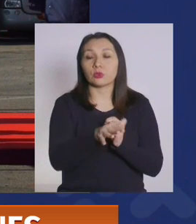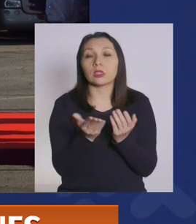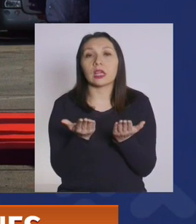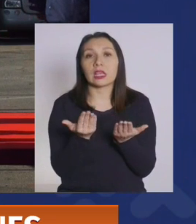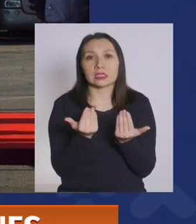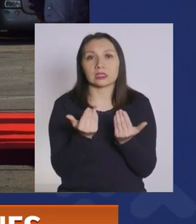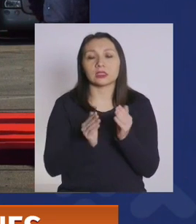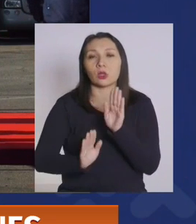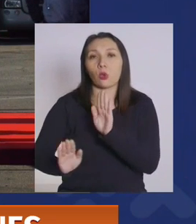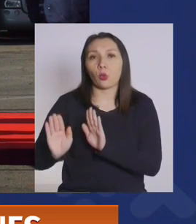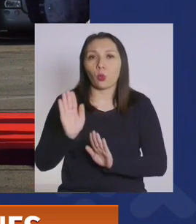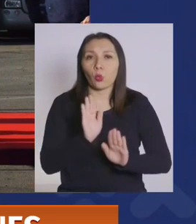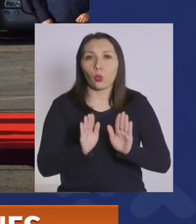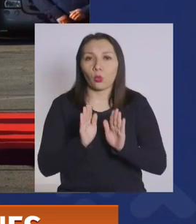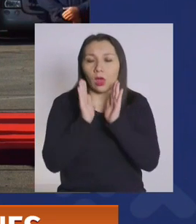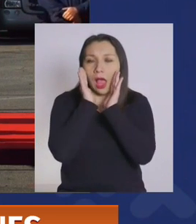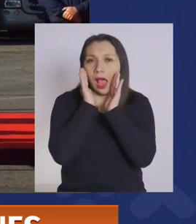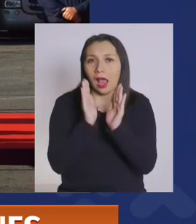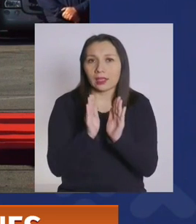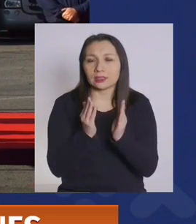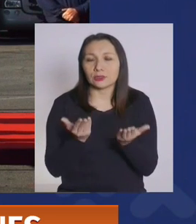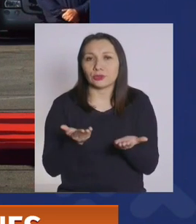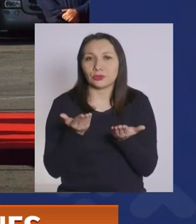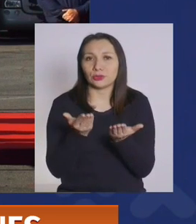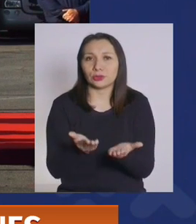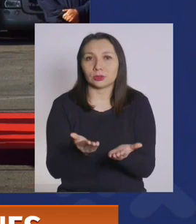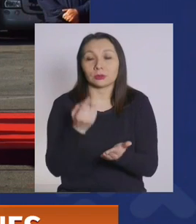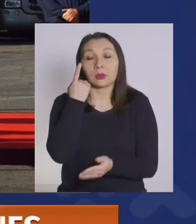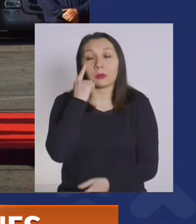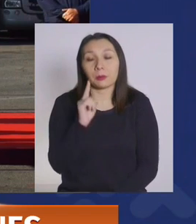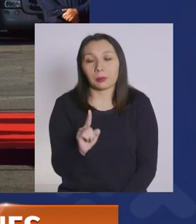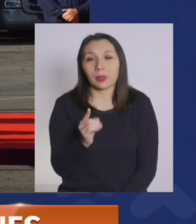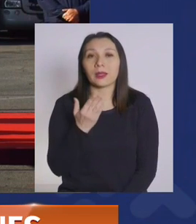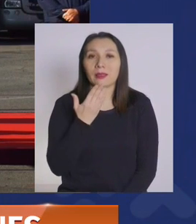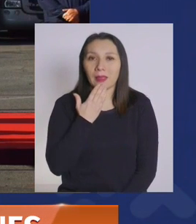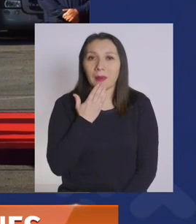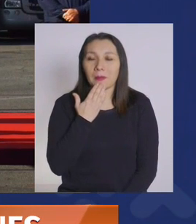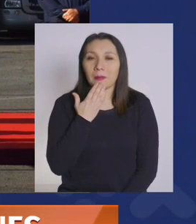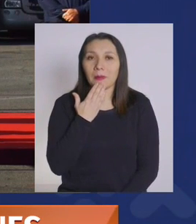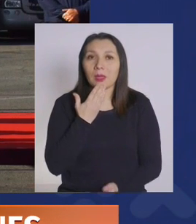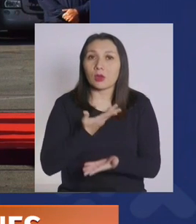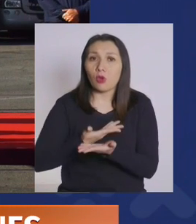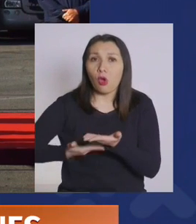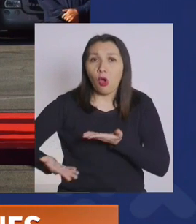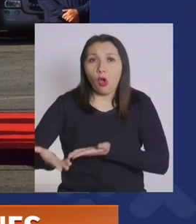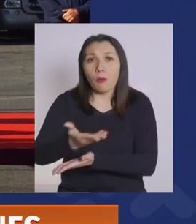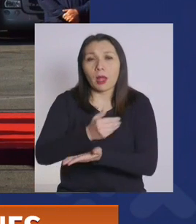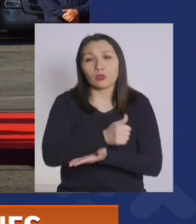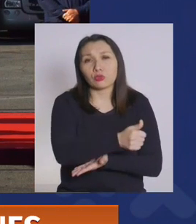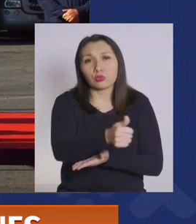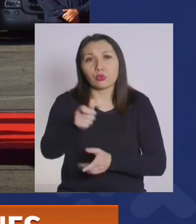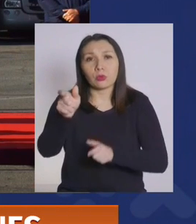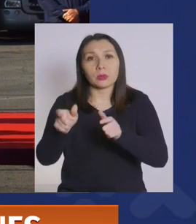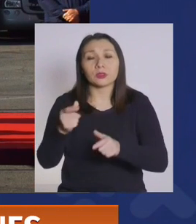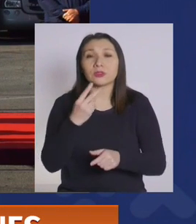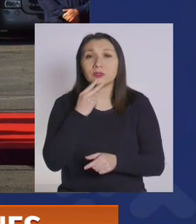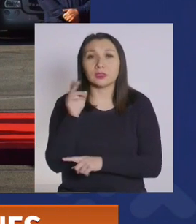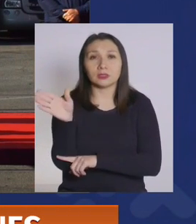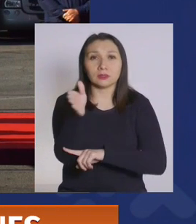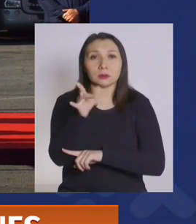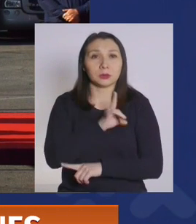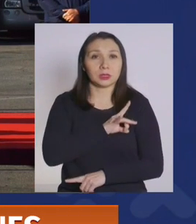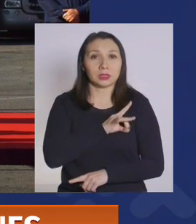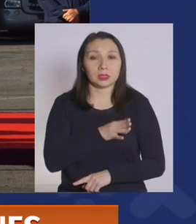requiere cuidados y atenciones. Pero también compartir con todos mis compatriotas y especialmente con